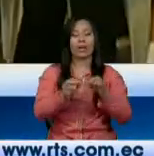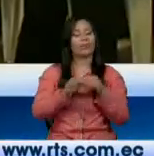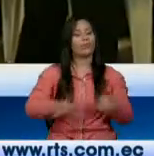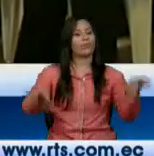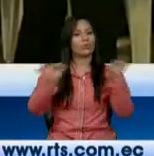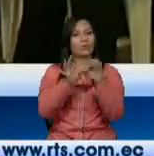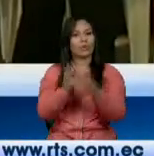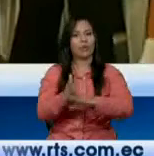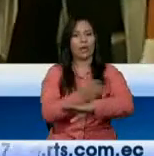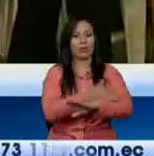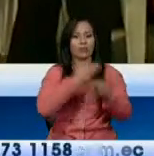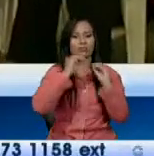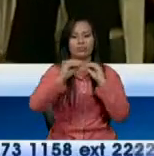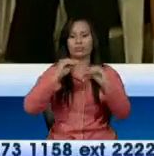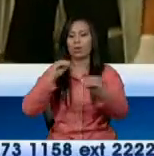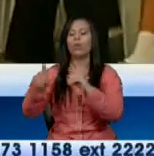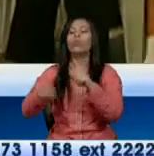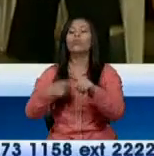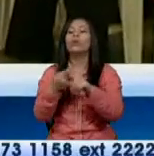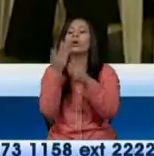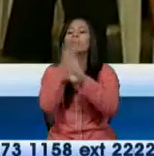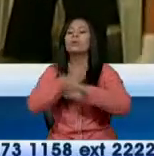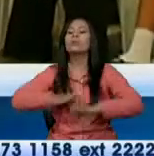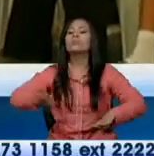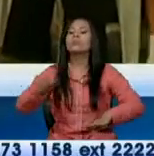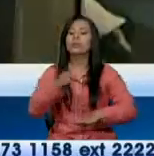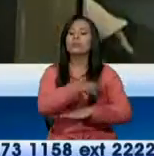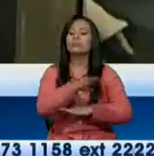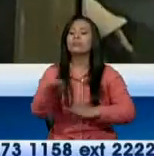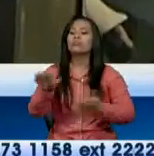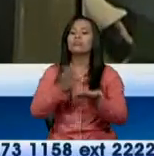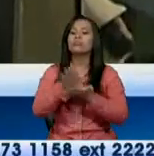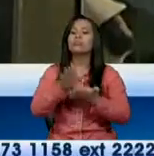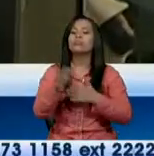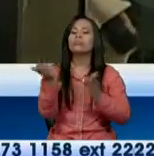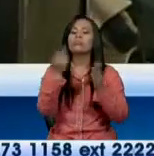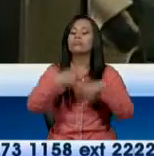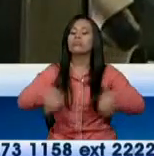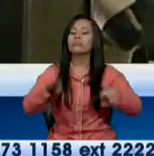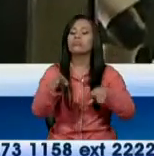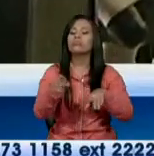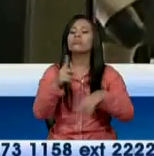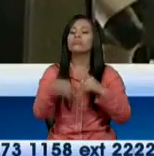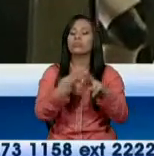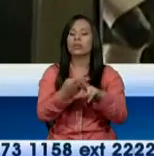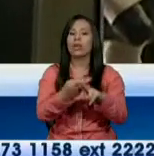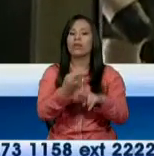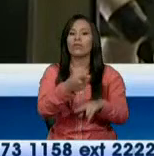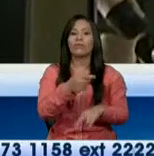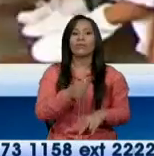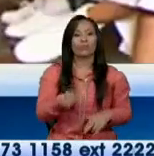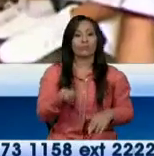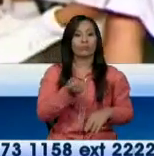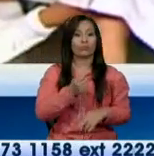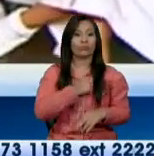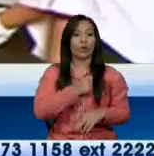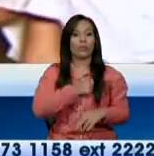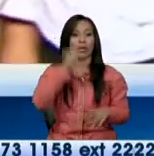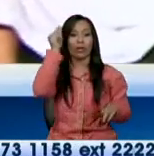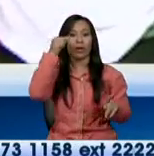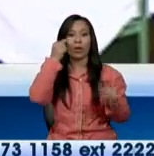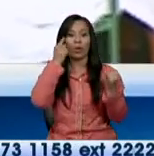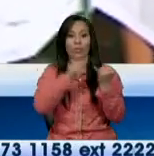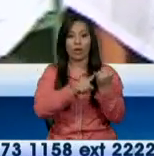preventiva, dando a conocer cuándo concluirán las clases del año lectivo en las instituciones educativas fiscales, particulares, fiscomisionales